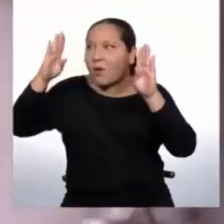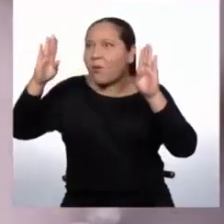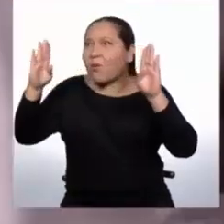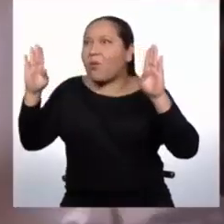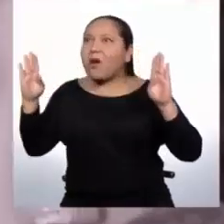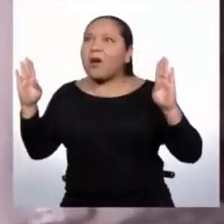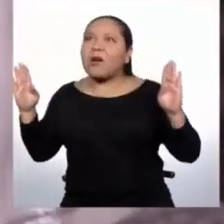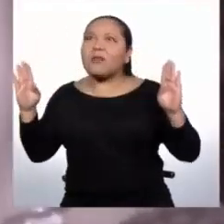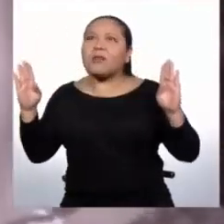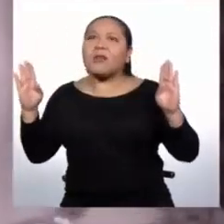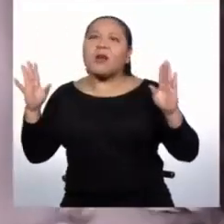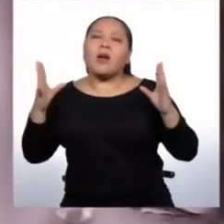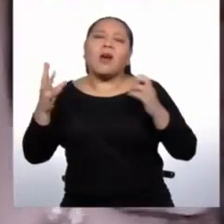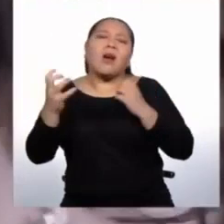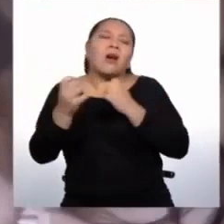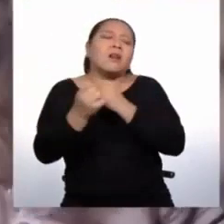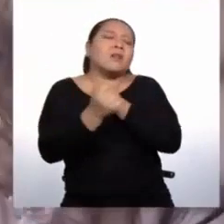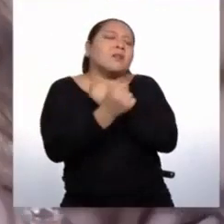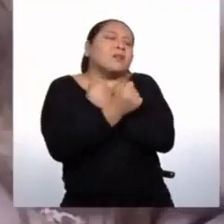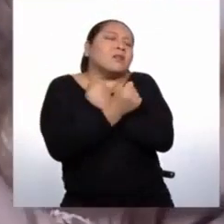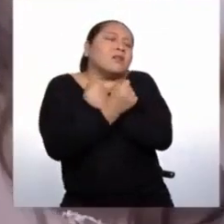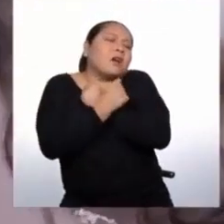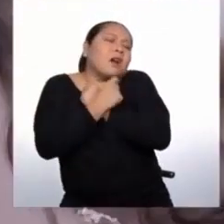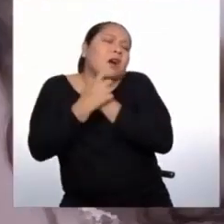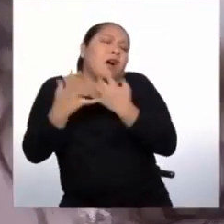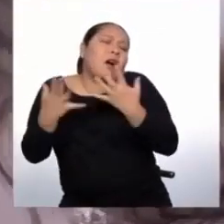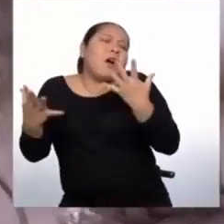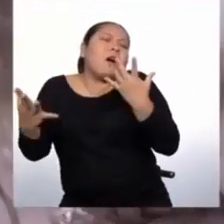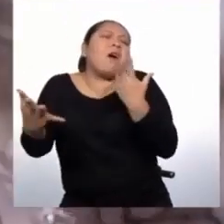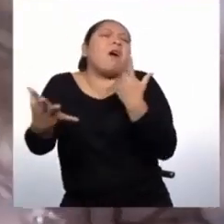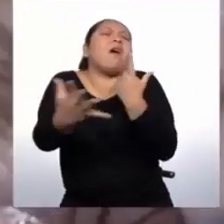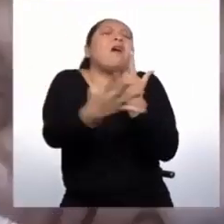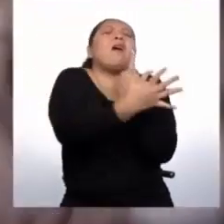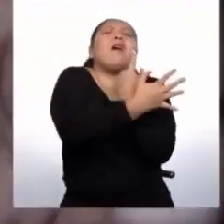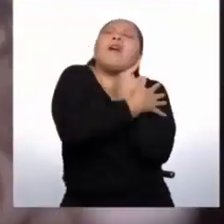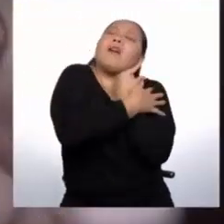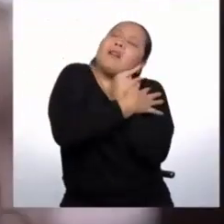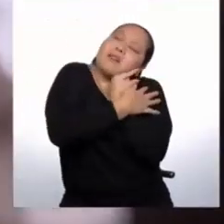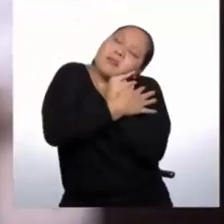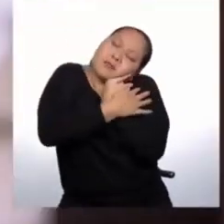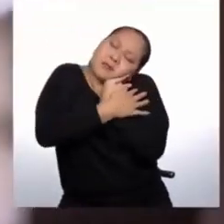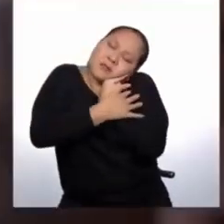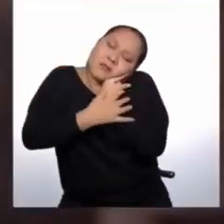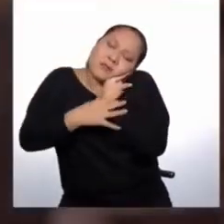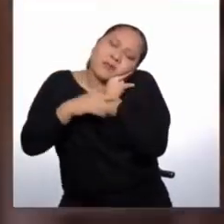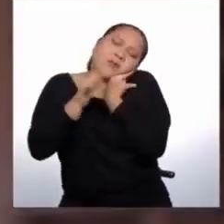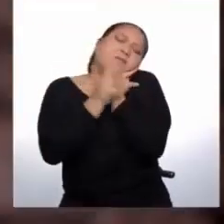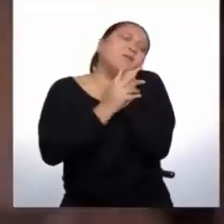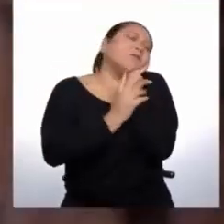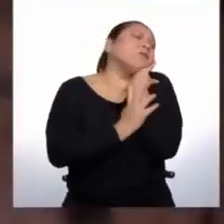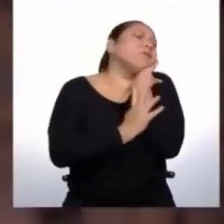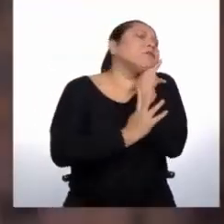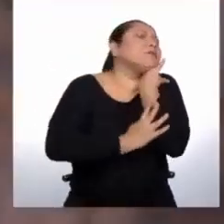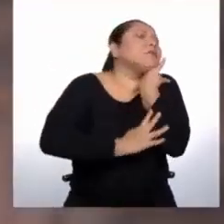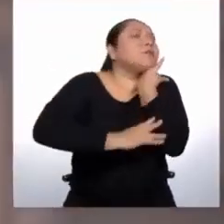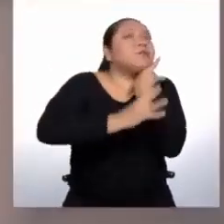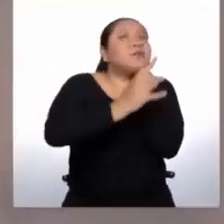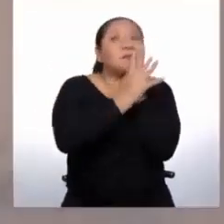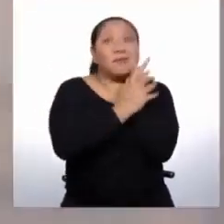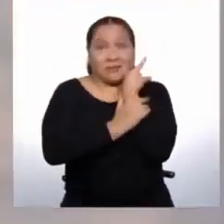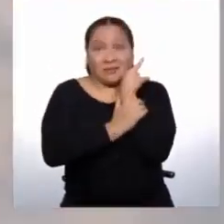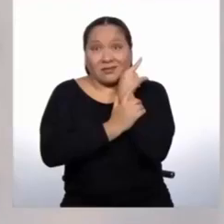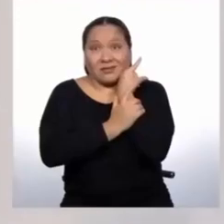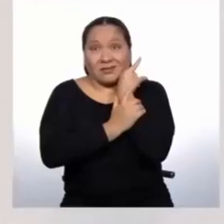que, ebria de amor, se arrojó en los brazos de Tijereta.